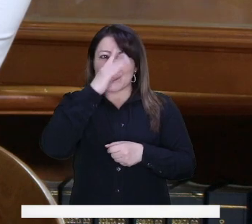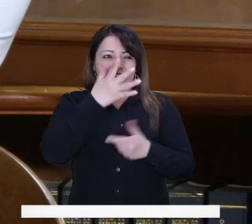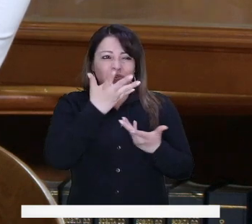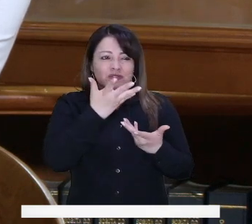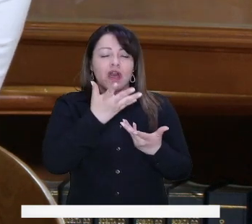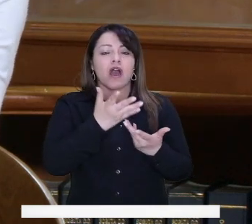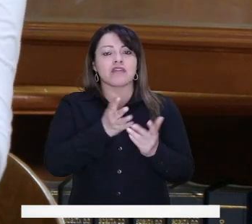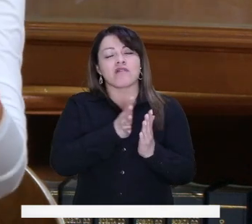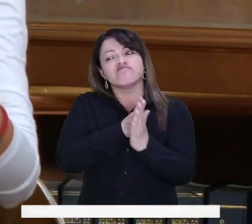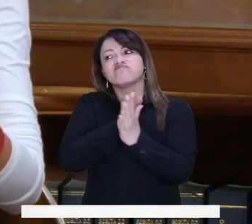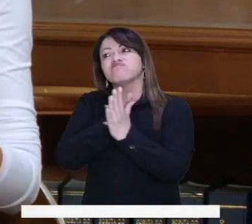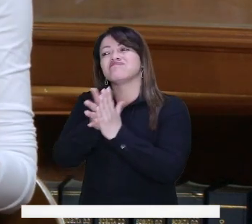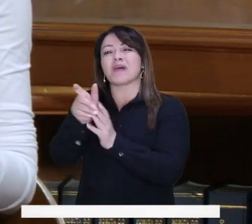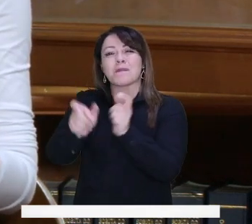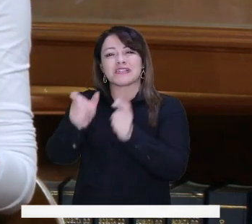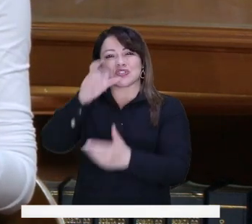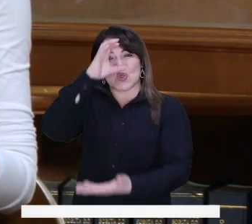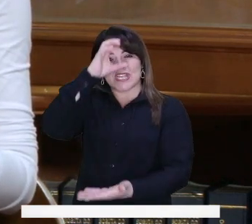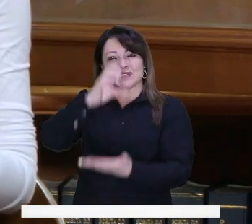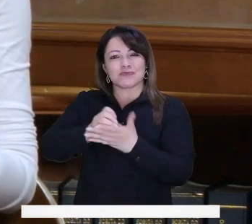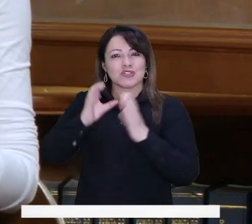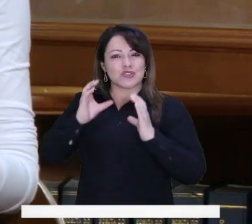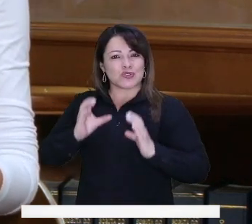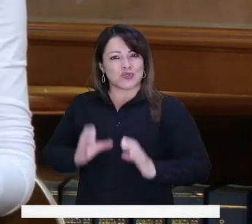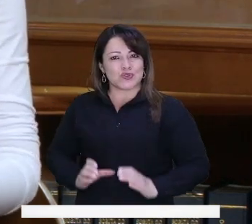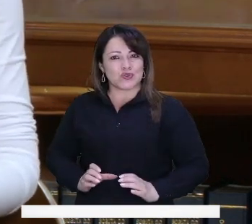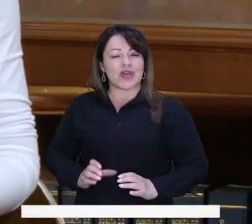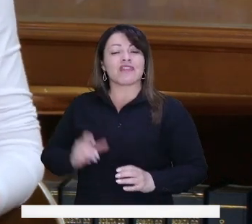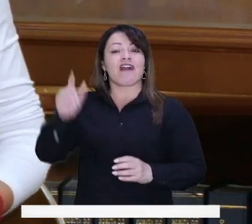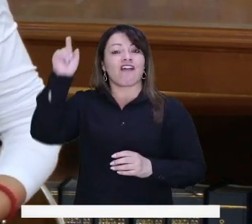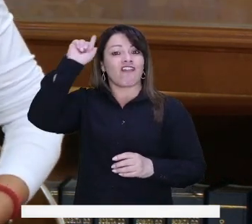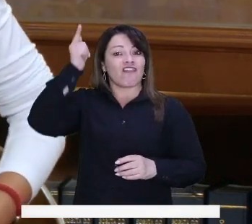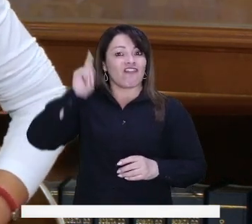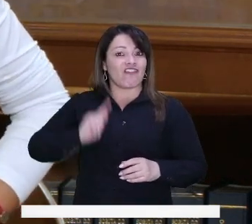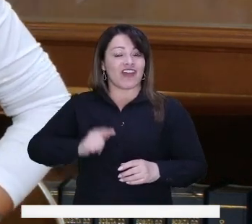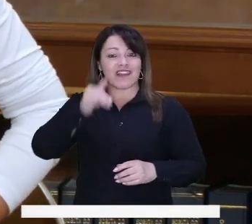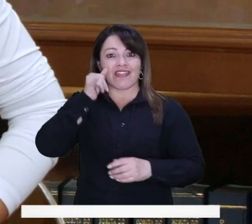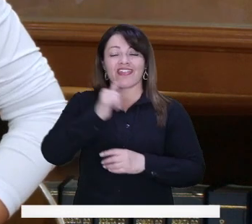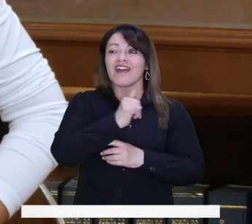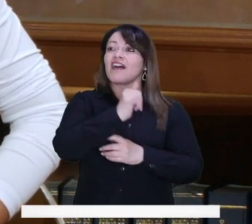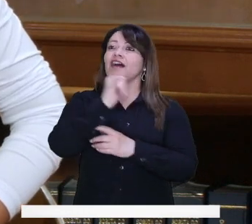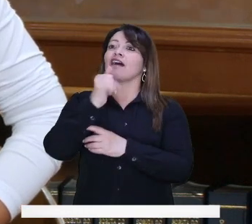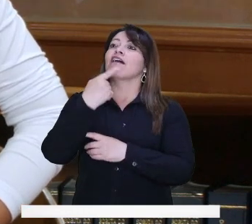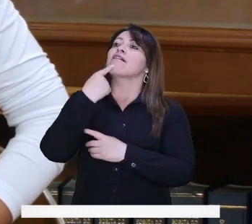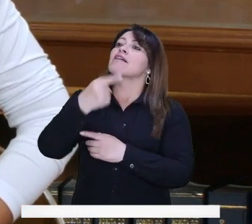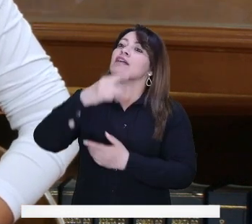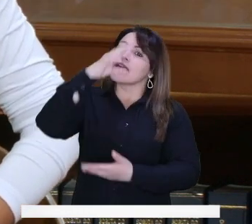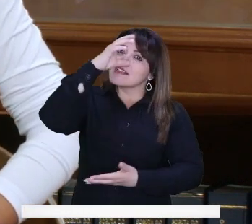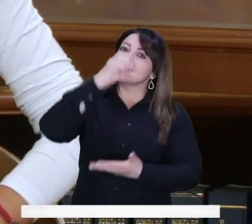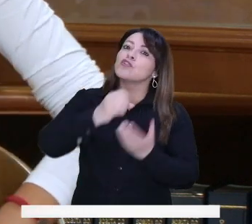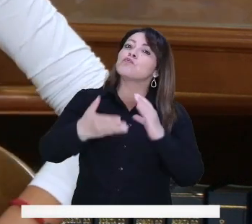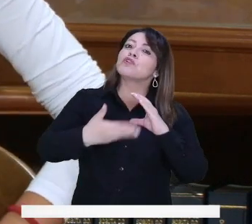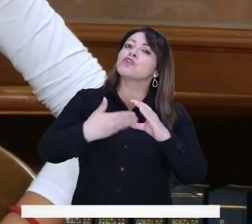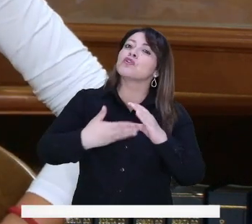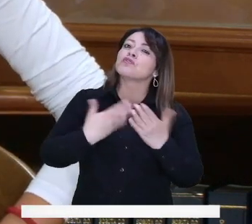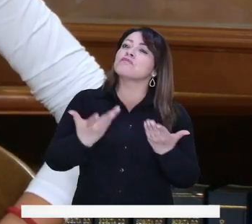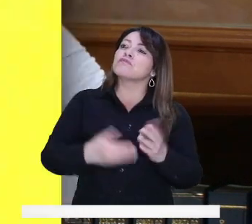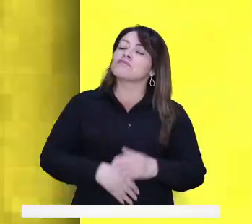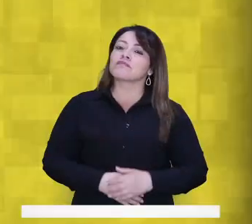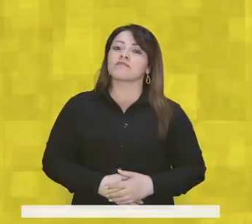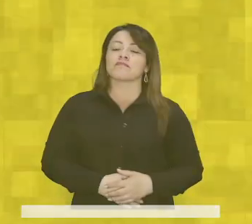que tenemos con ustedes a nuestros televidentes, así que es momento de ir con nuestra reportera Fernanda González. Fernanda,